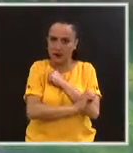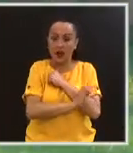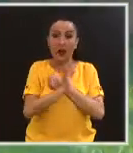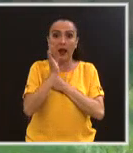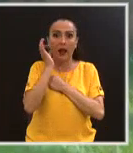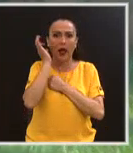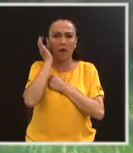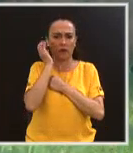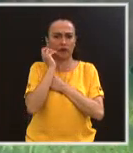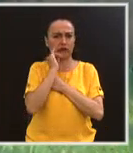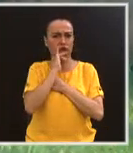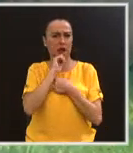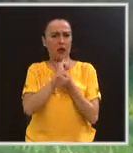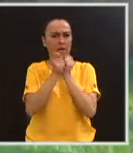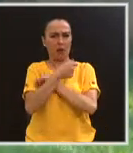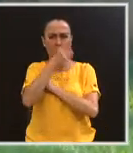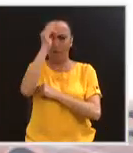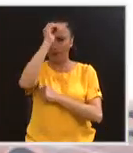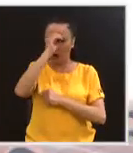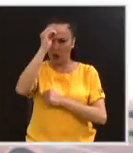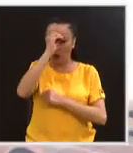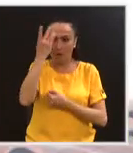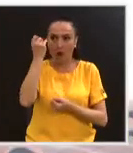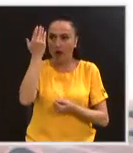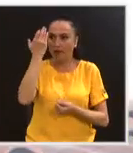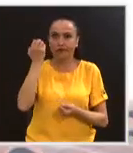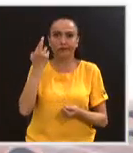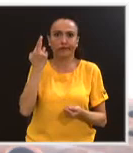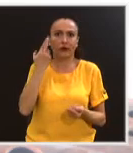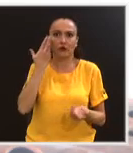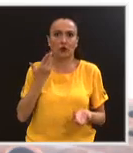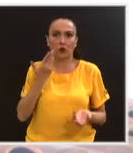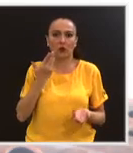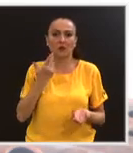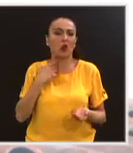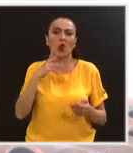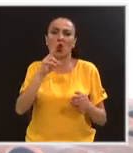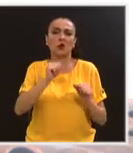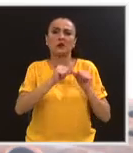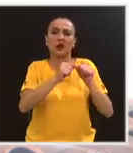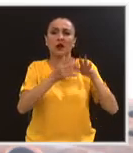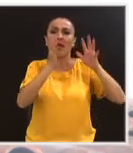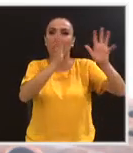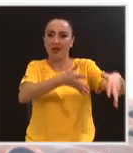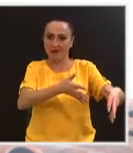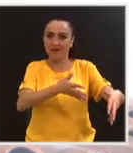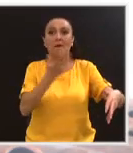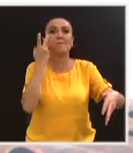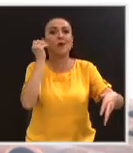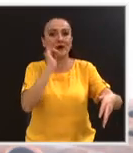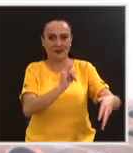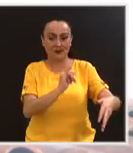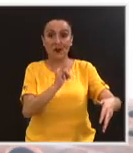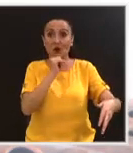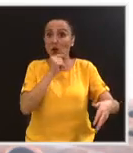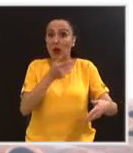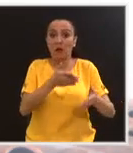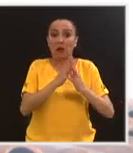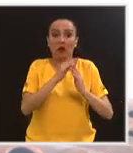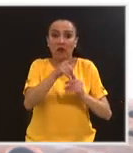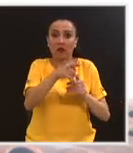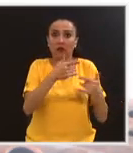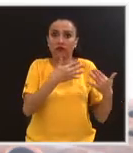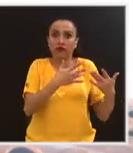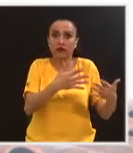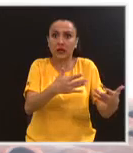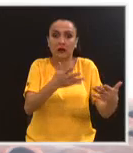mujer extrañamente cambió de opinión y por alguna razón optó por no seguir con la investigación fue así como la solicitud de nulidad